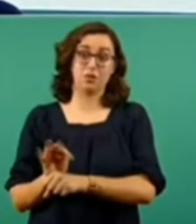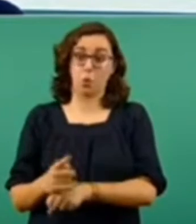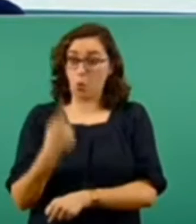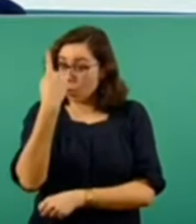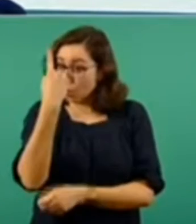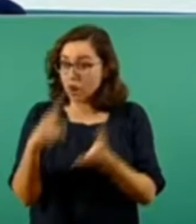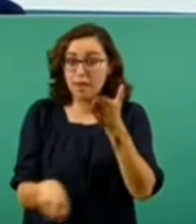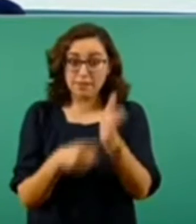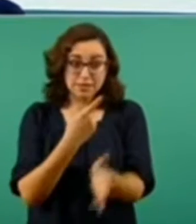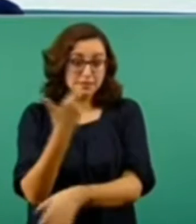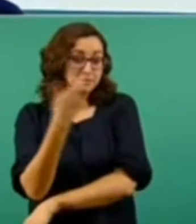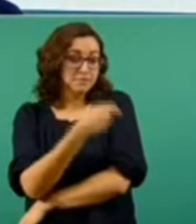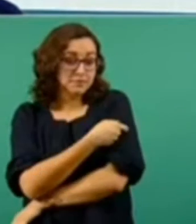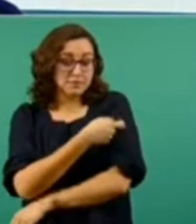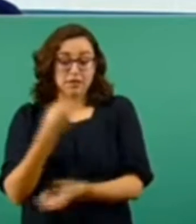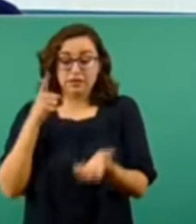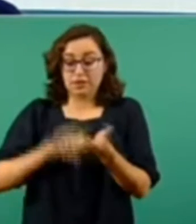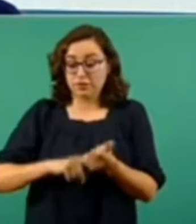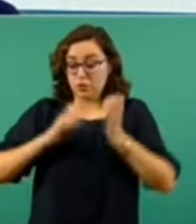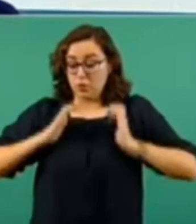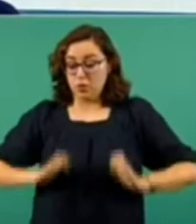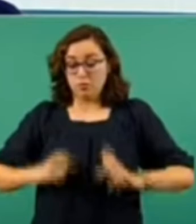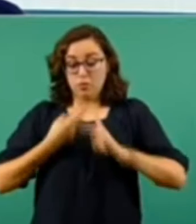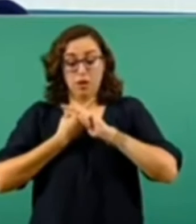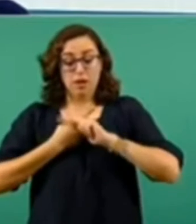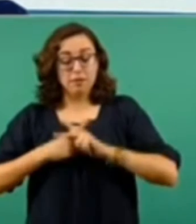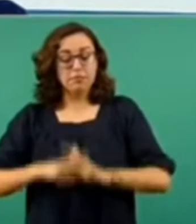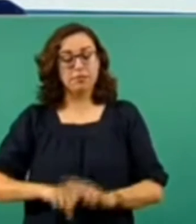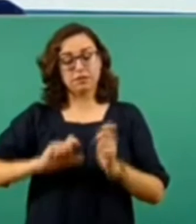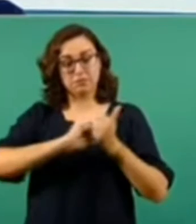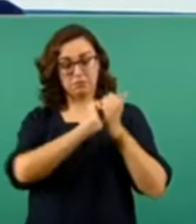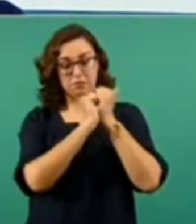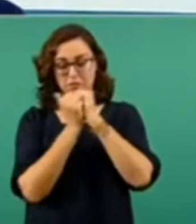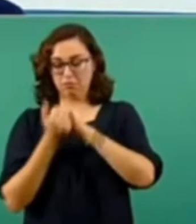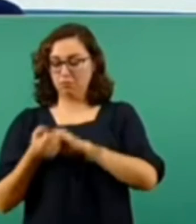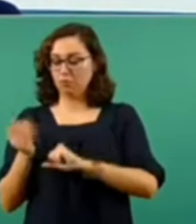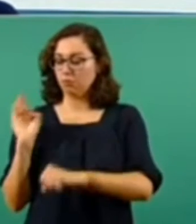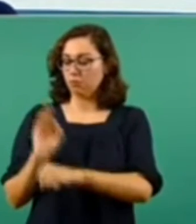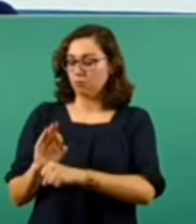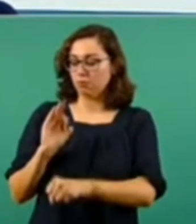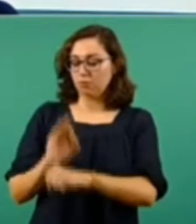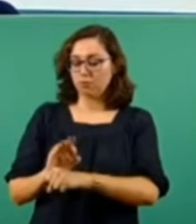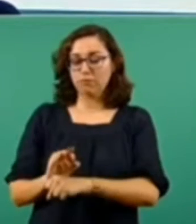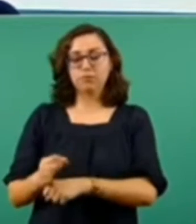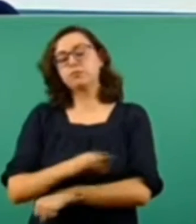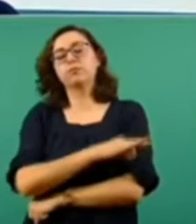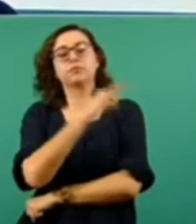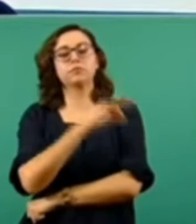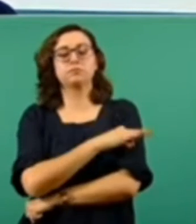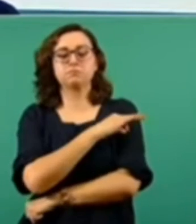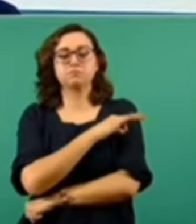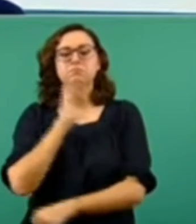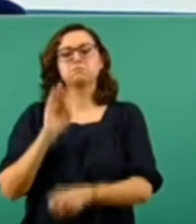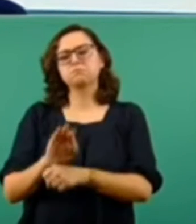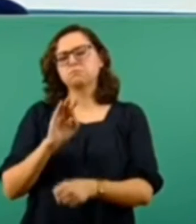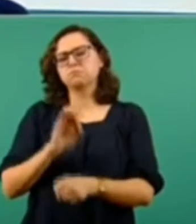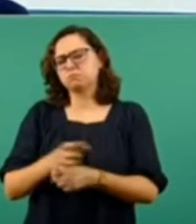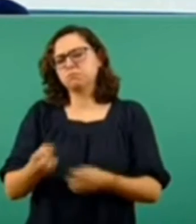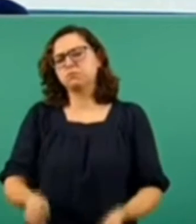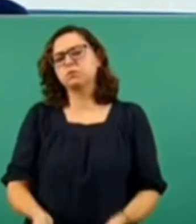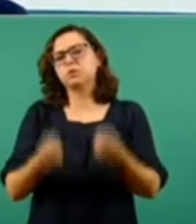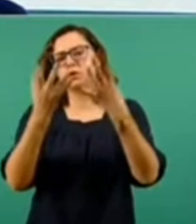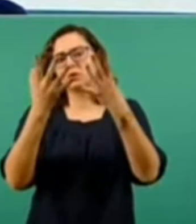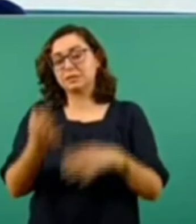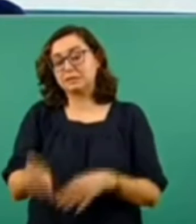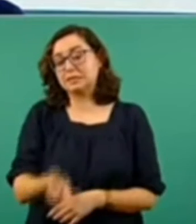respuesta inmunológica, y cuando hablamos de que las vacunas tienen una eficacia cercana al 100% para efecto